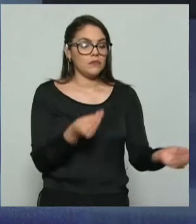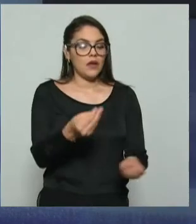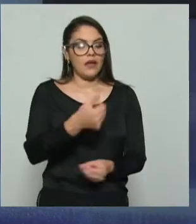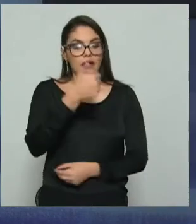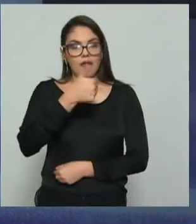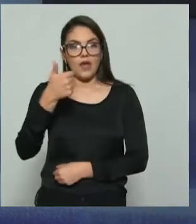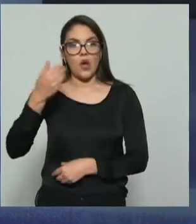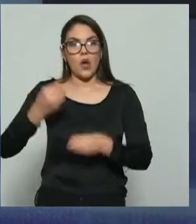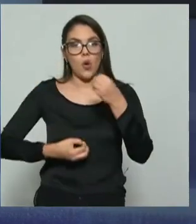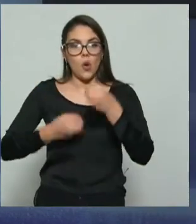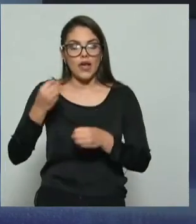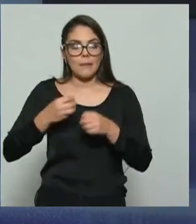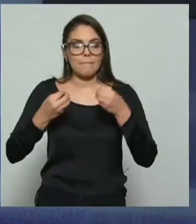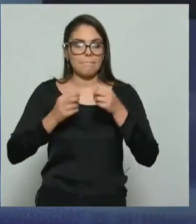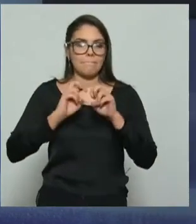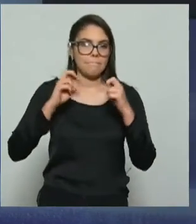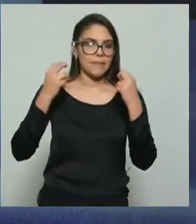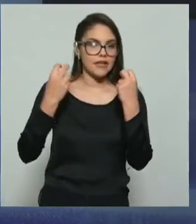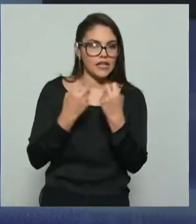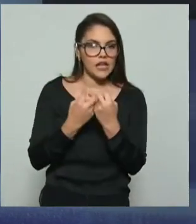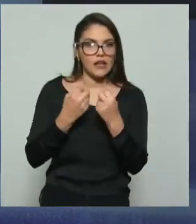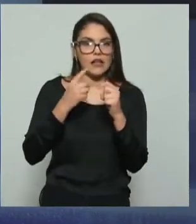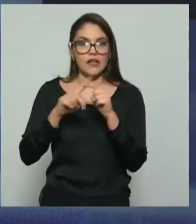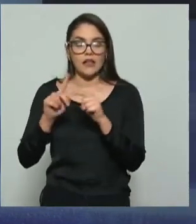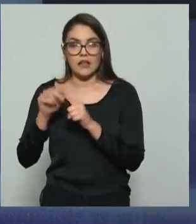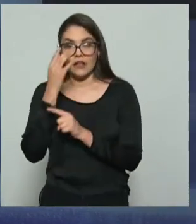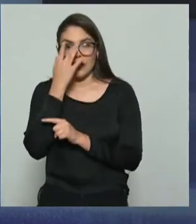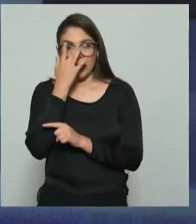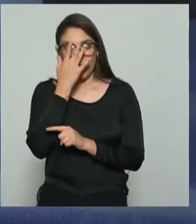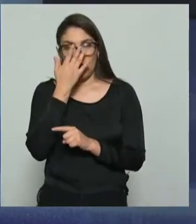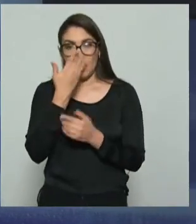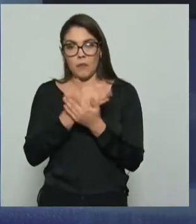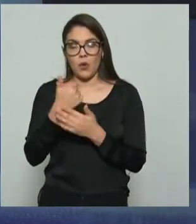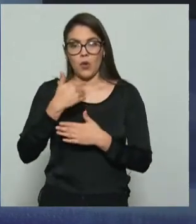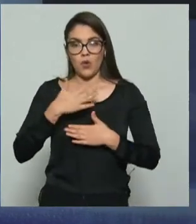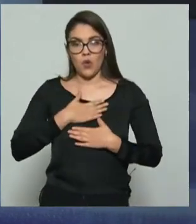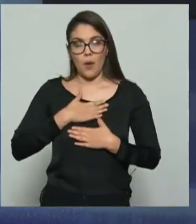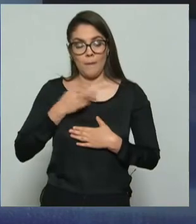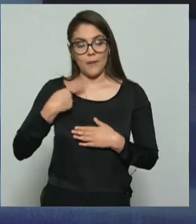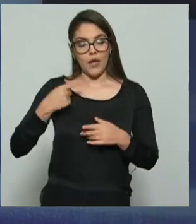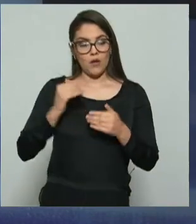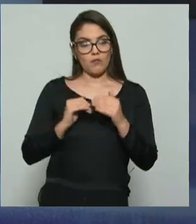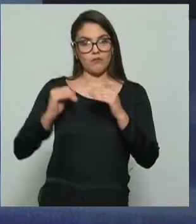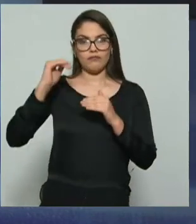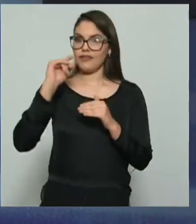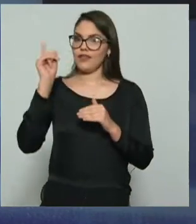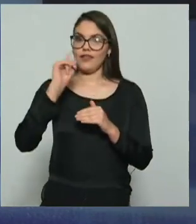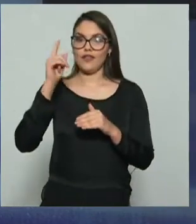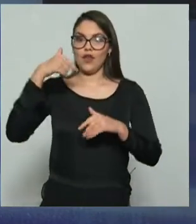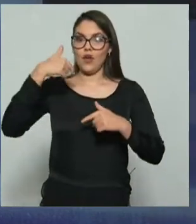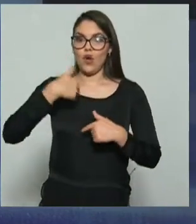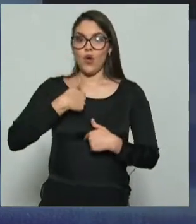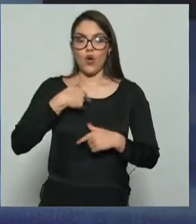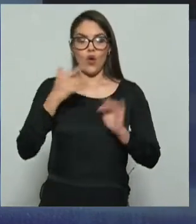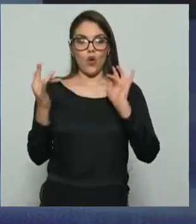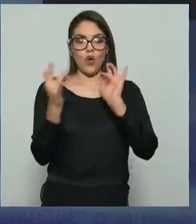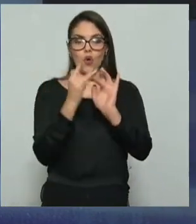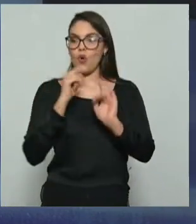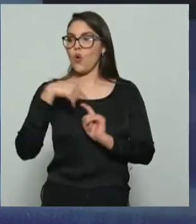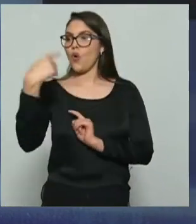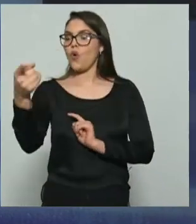caso jurídico que estábamos llevando a cabo para conformar una asociación política, un instituto político, lo que hacen